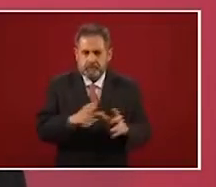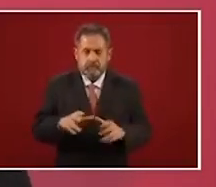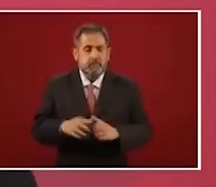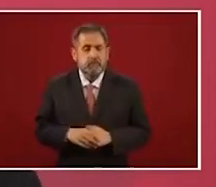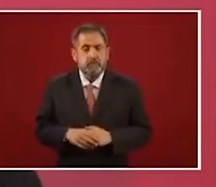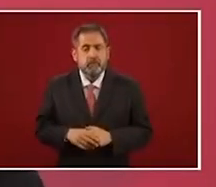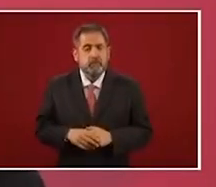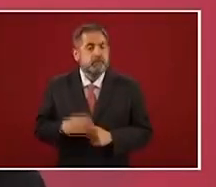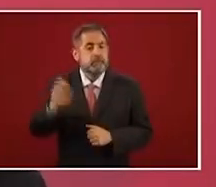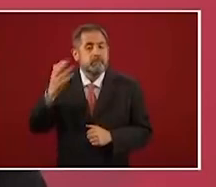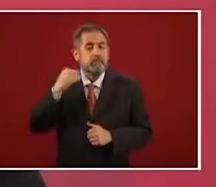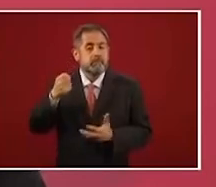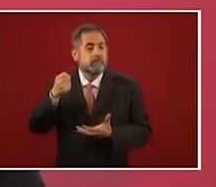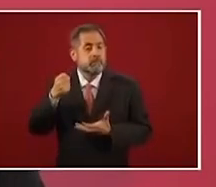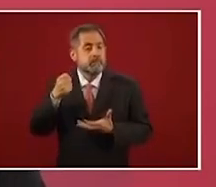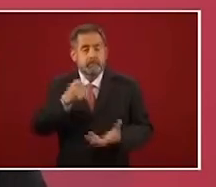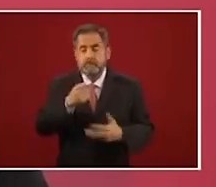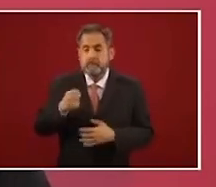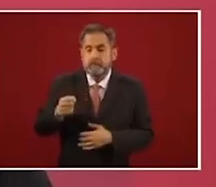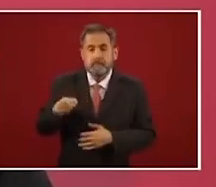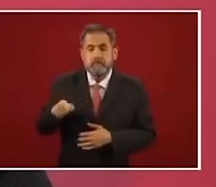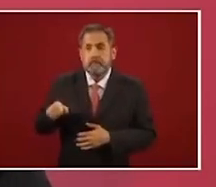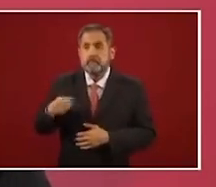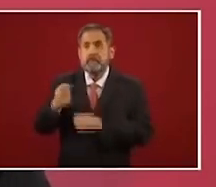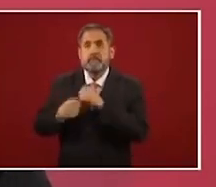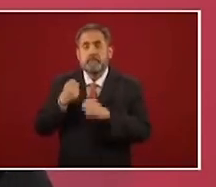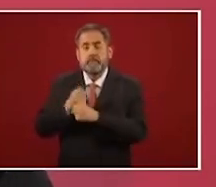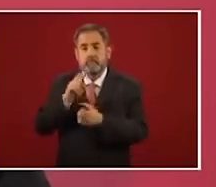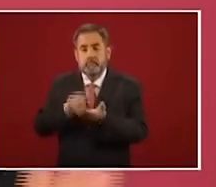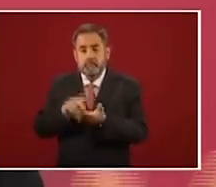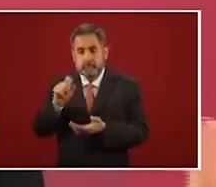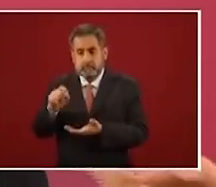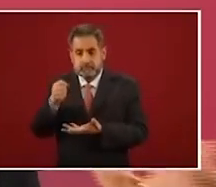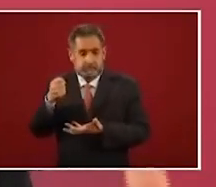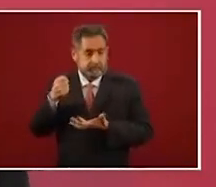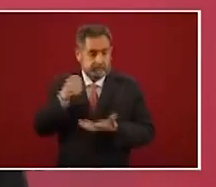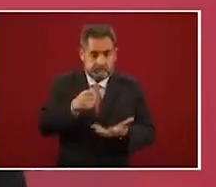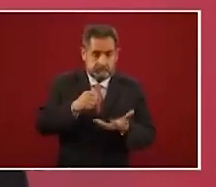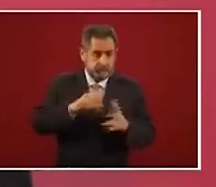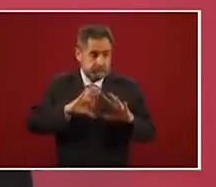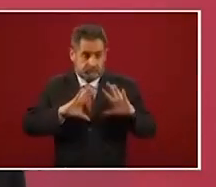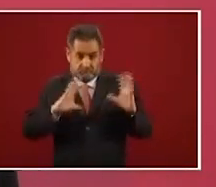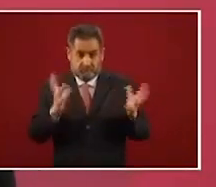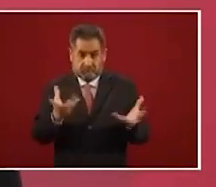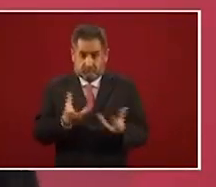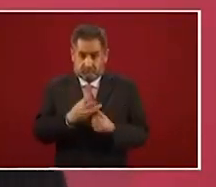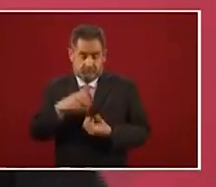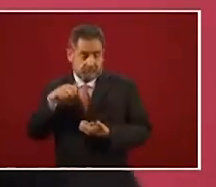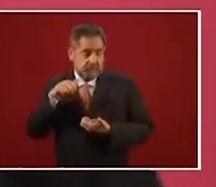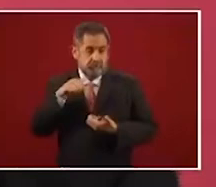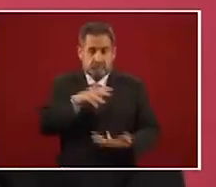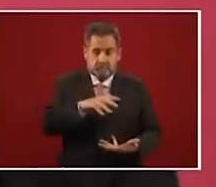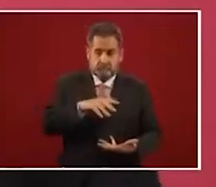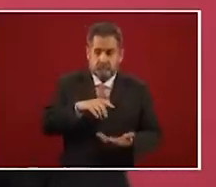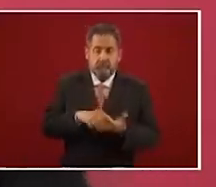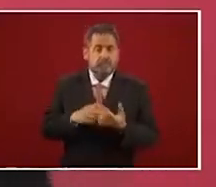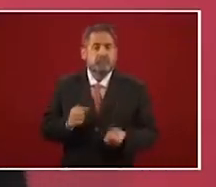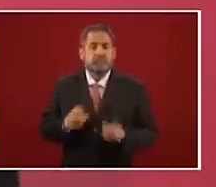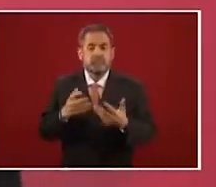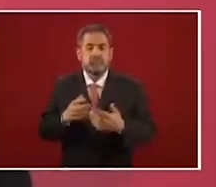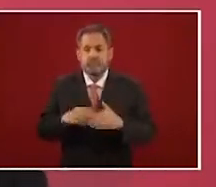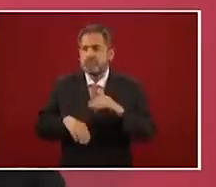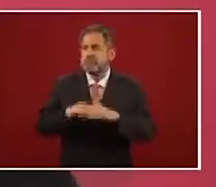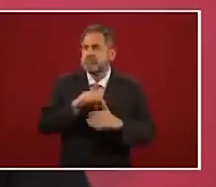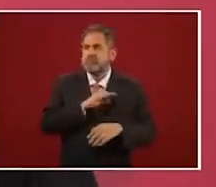El presupuesto de egresos de la Federación para 2020 para el conjunto de hospitales es alrededor de